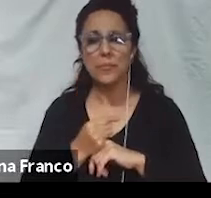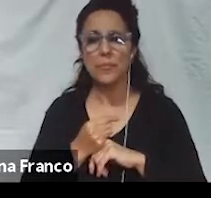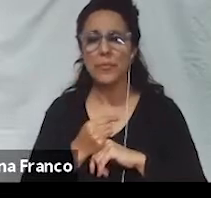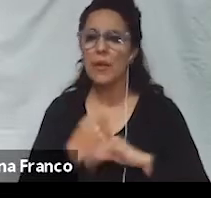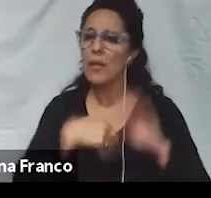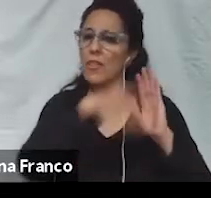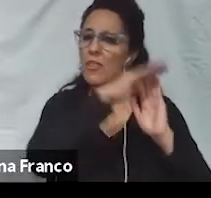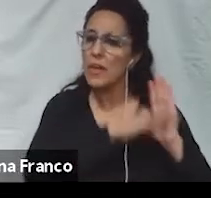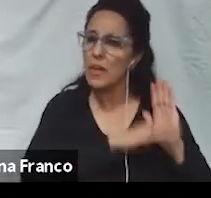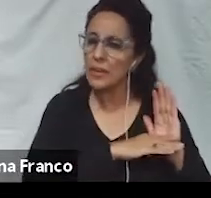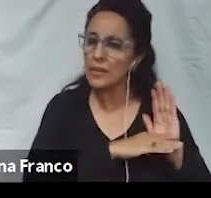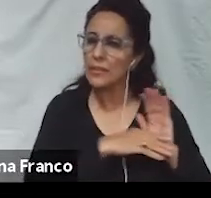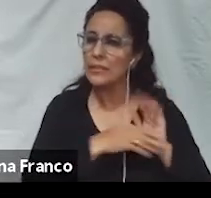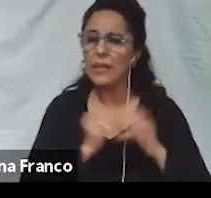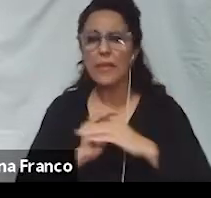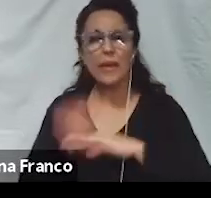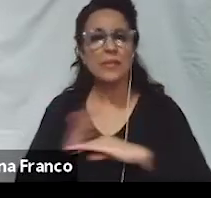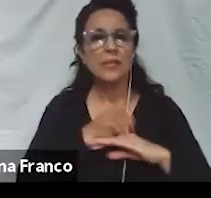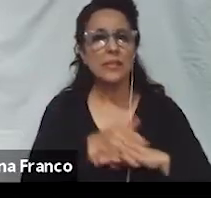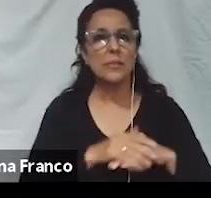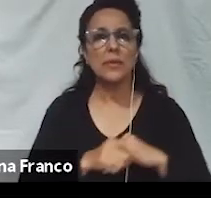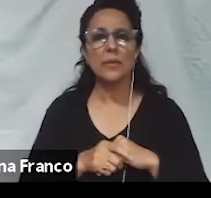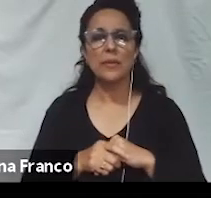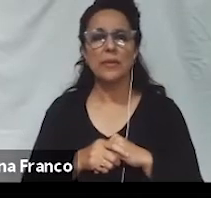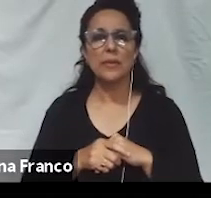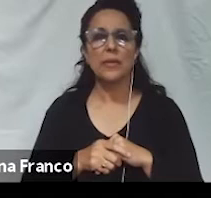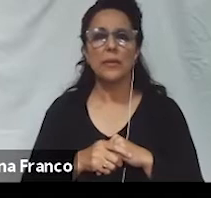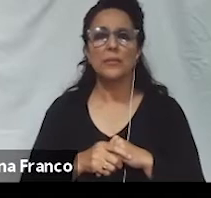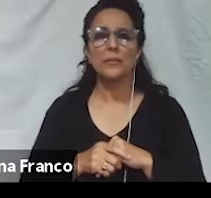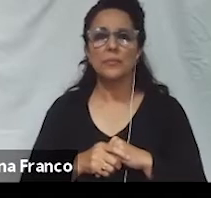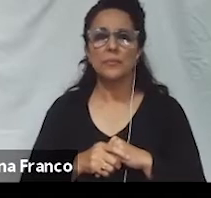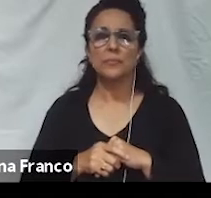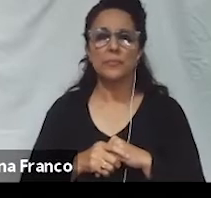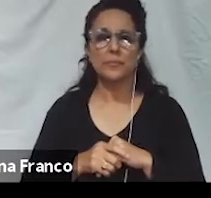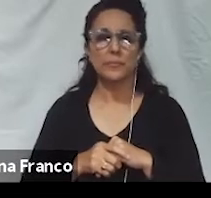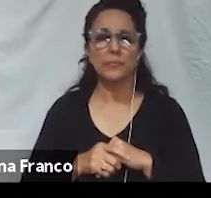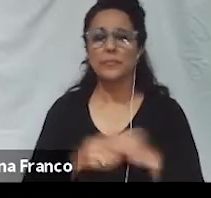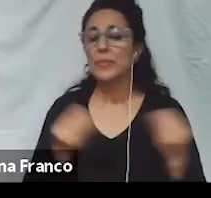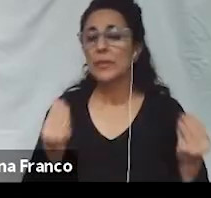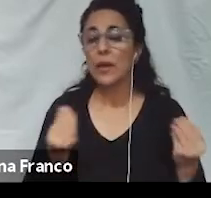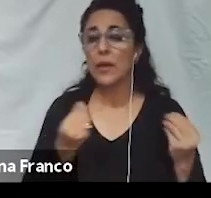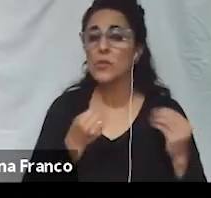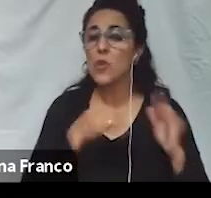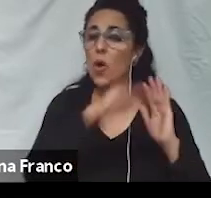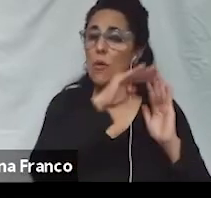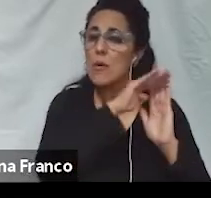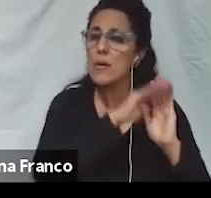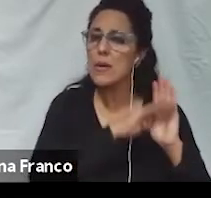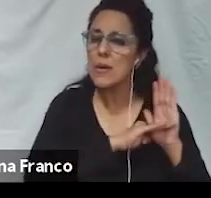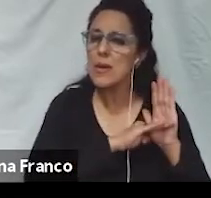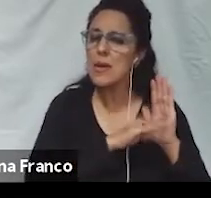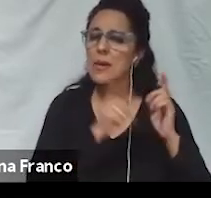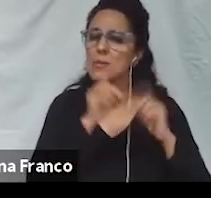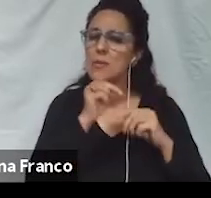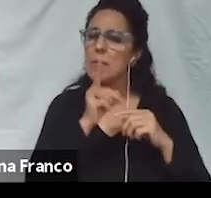son las directrices de accesibilidad web mediante su iniciativa de accesibilidad web, que es la WAI, para, que son como unas guías